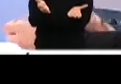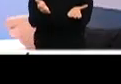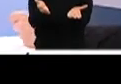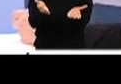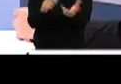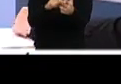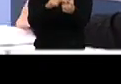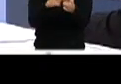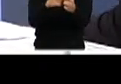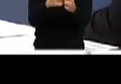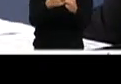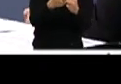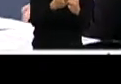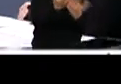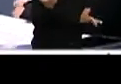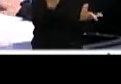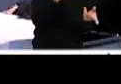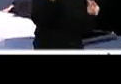iniciados,